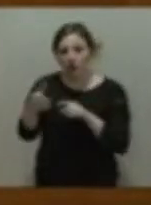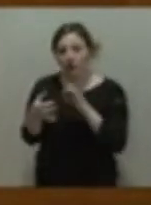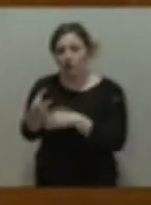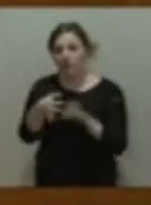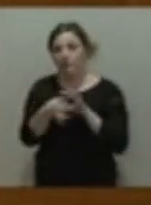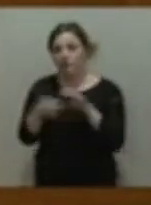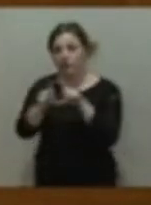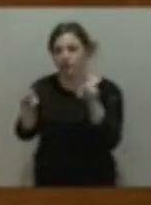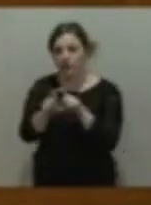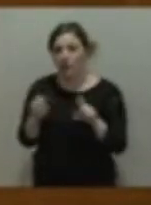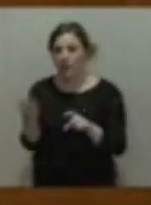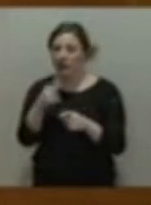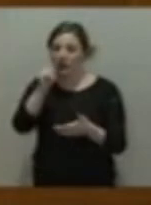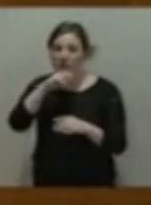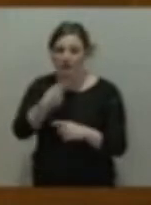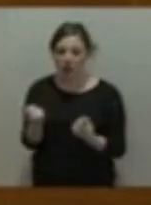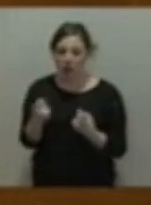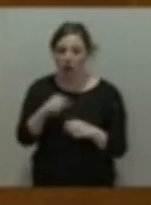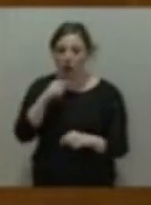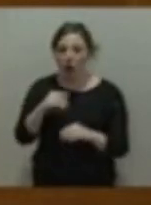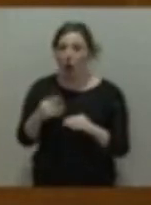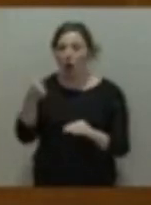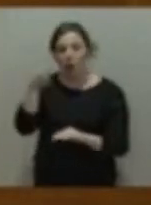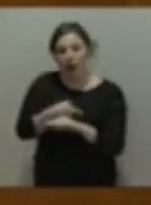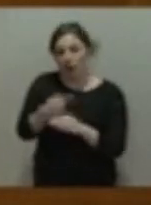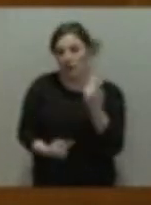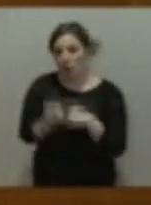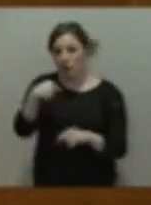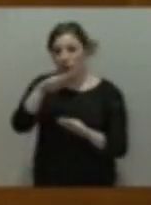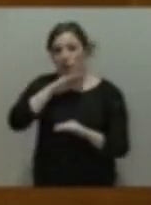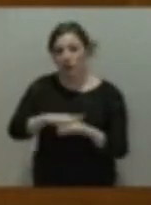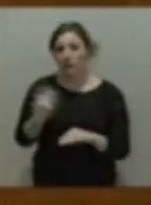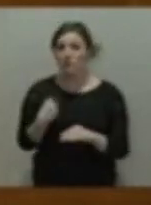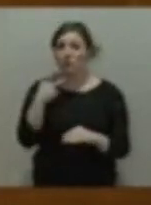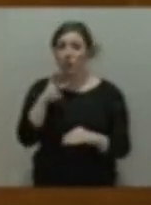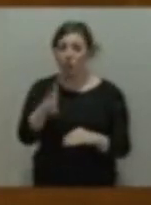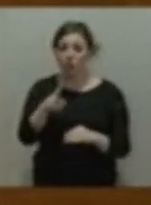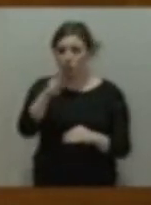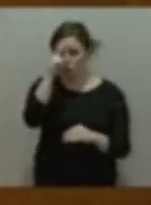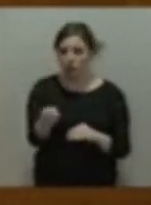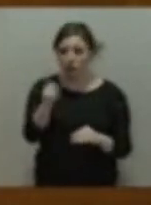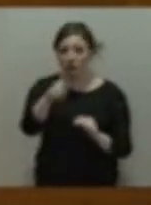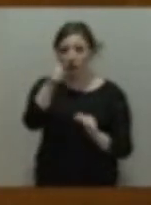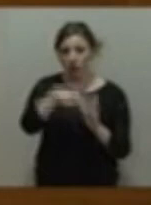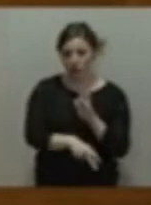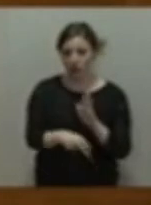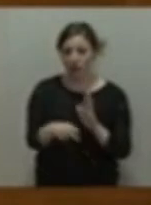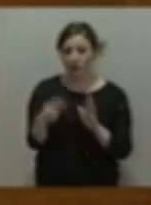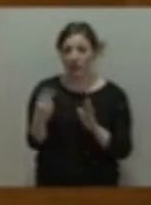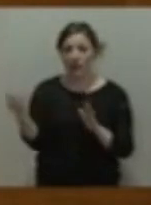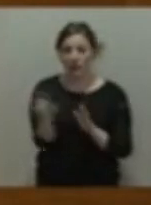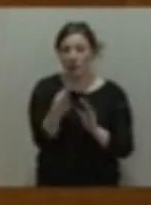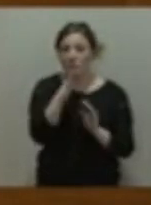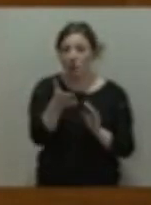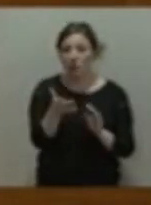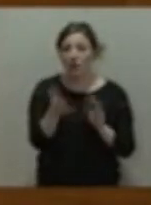contemplarse necesariamente el cumplimiento de determinadas obligaciones de respeto a derechos sociales y laborales y a la normativa que los ampara. En este caso no se